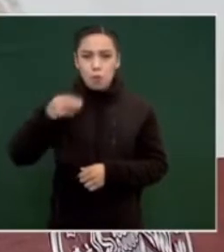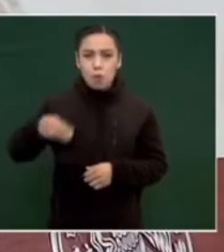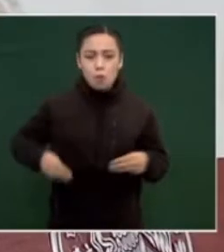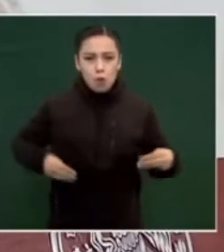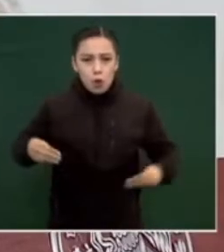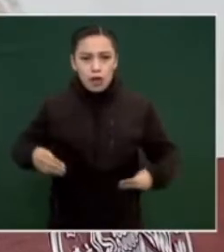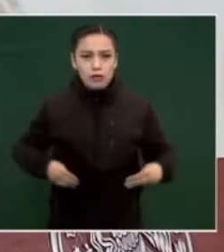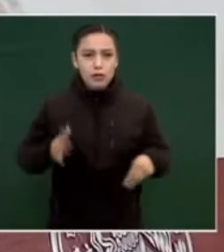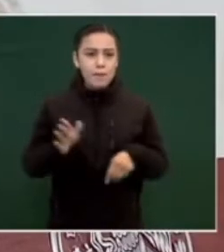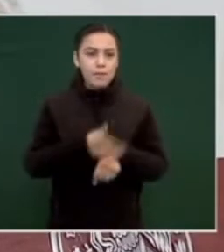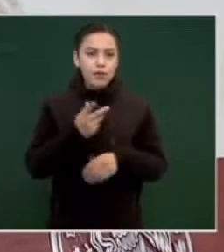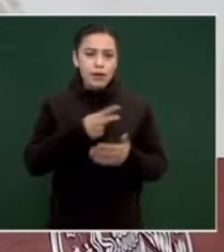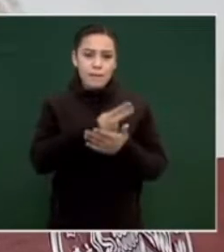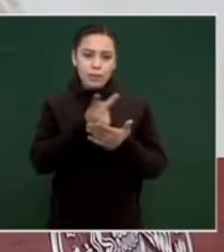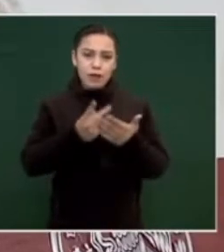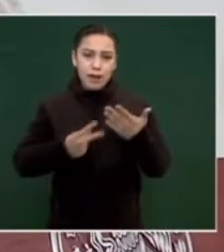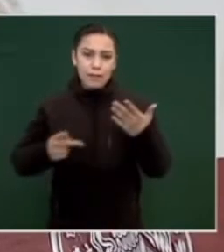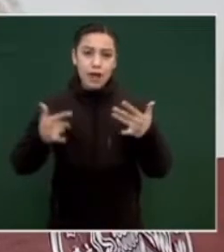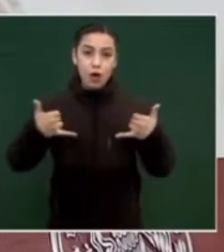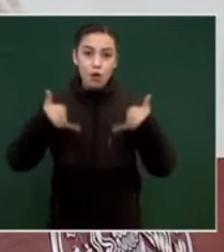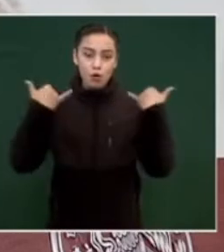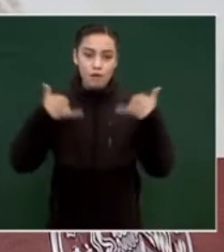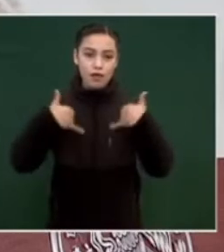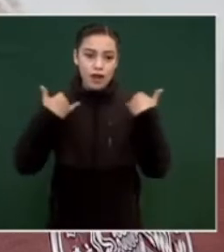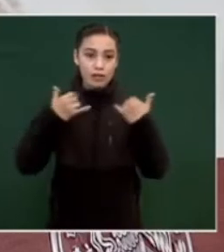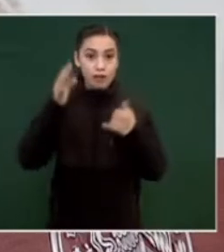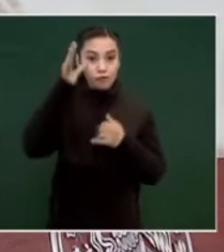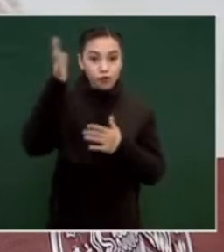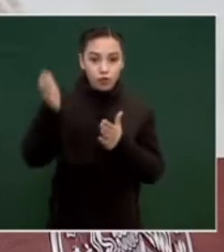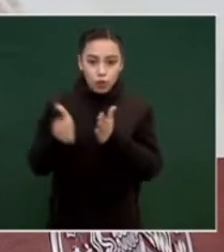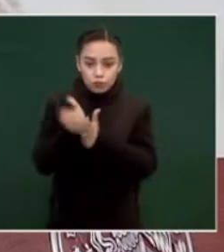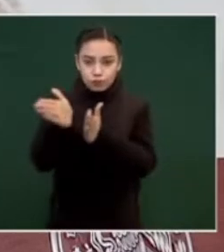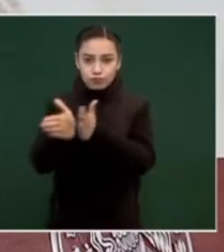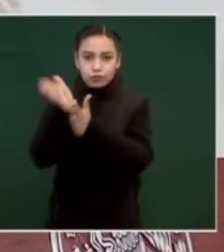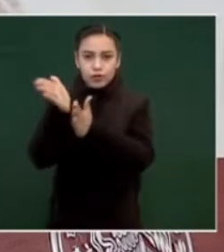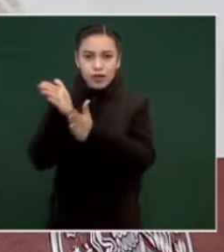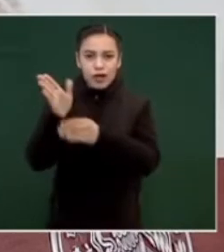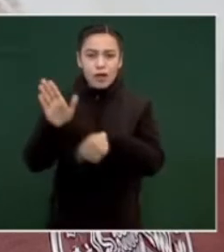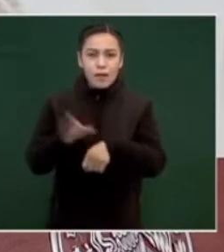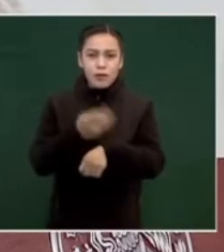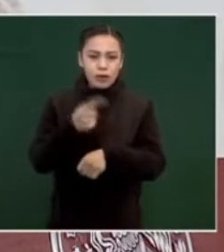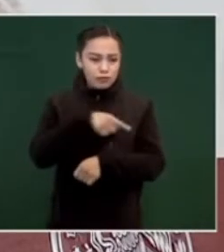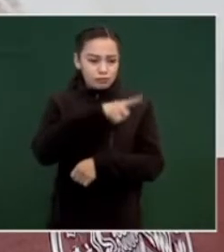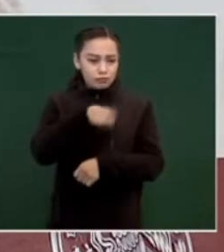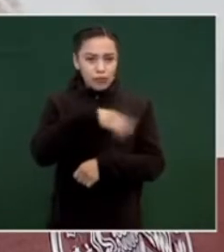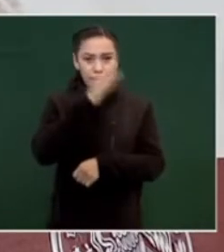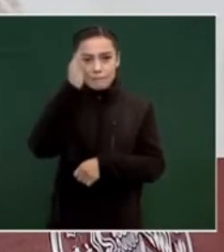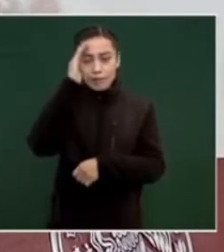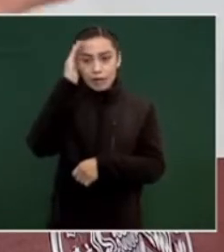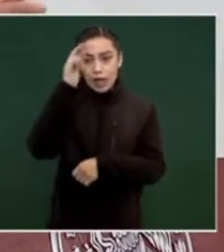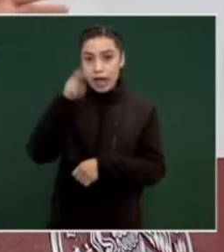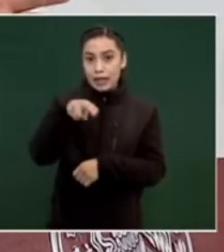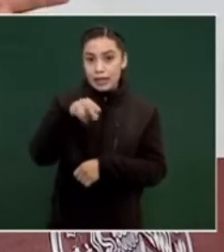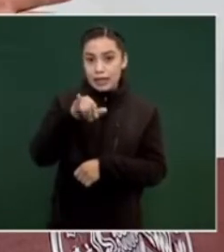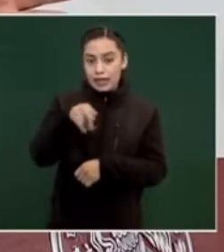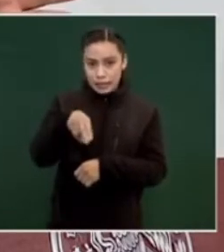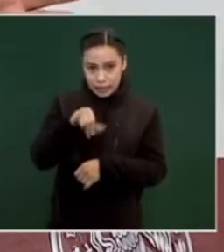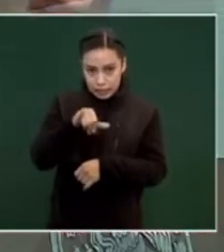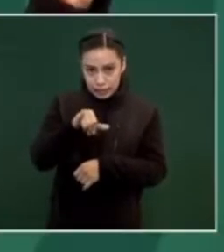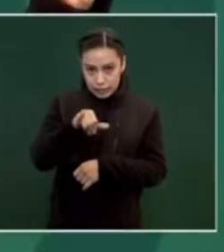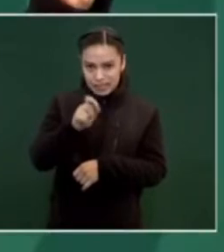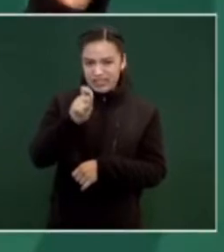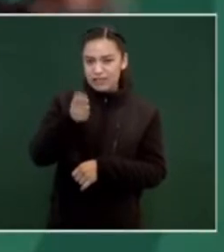futuro porque para ellos son ninis que ni estudian ni trabajan